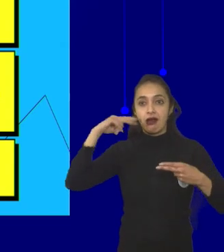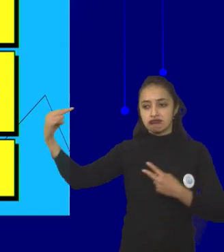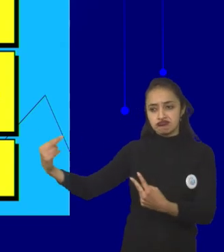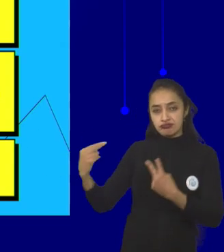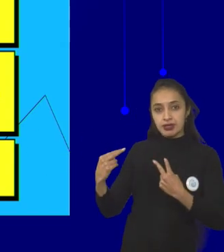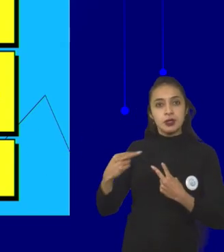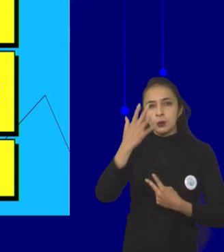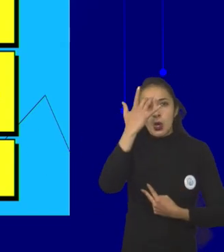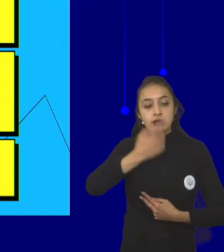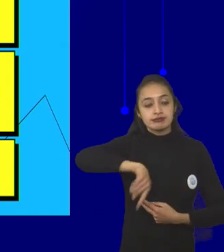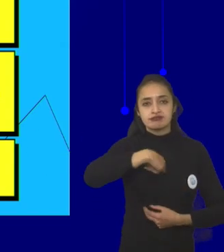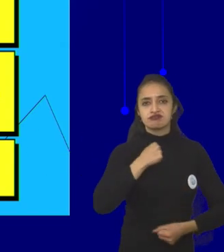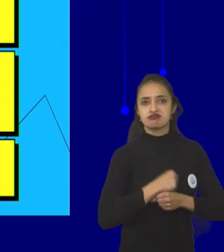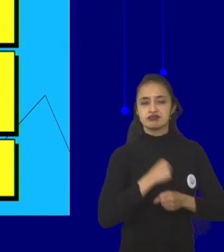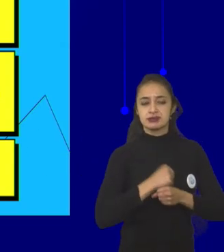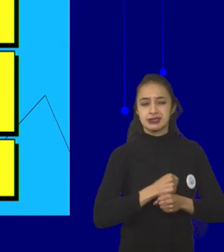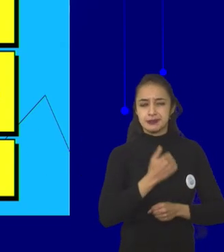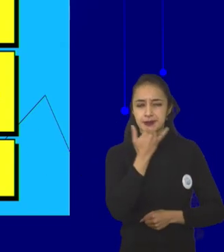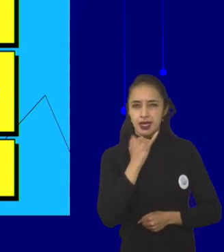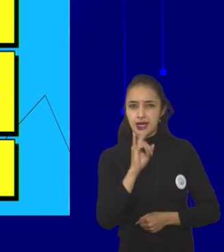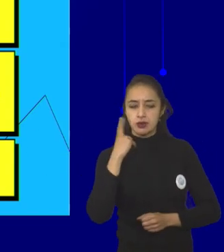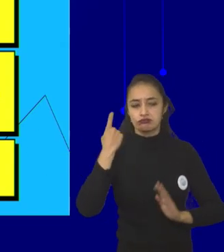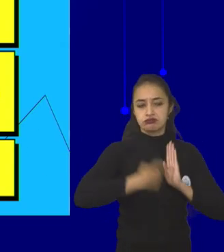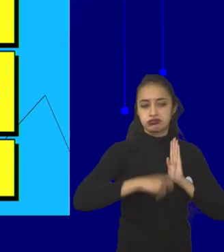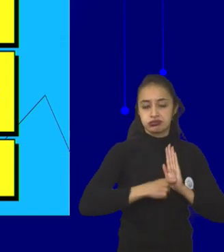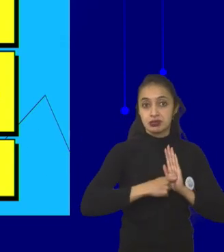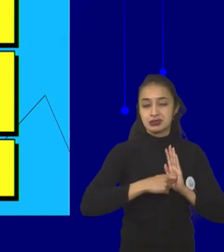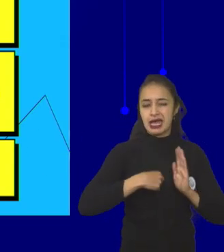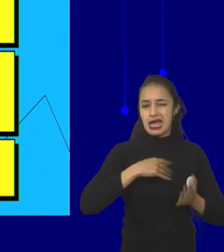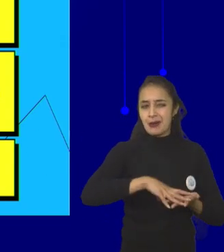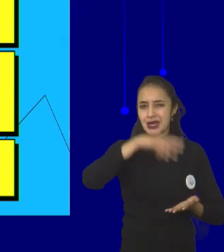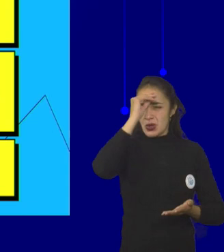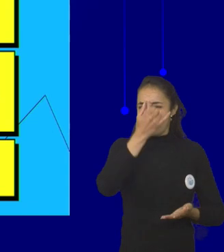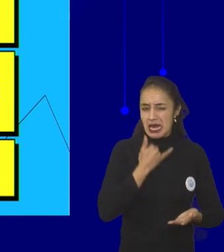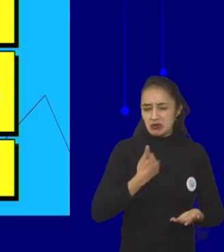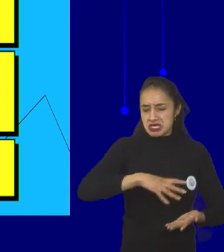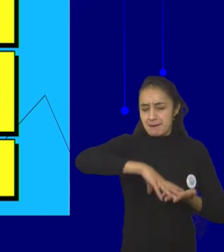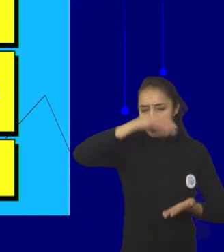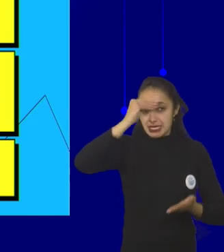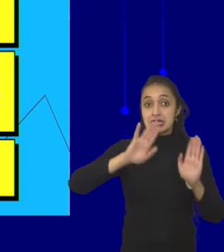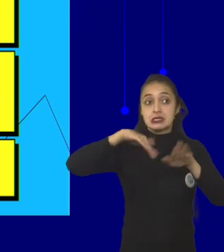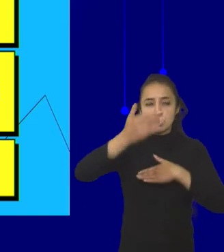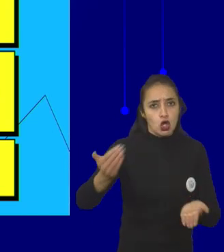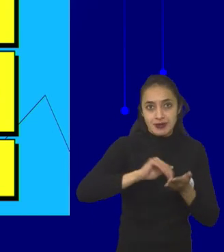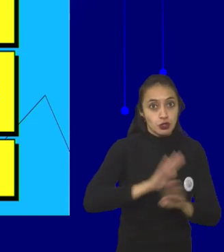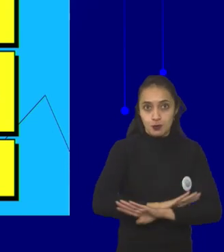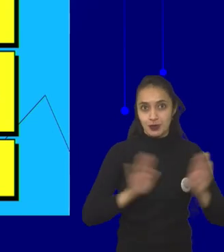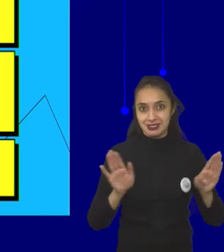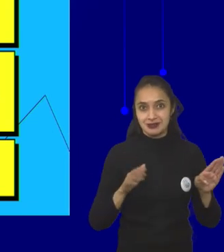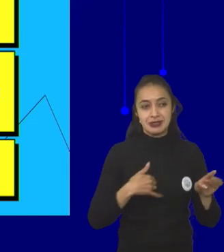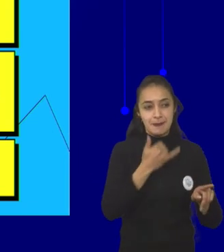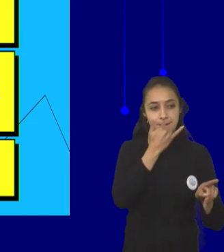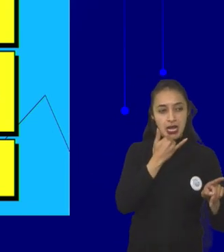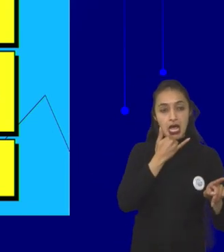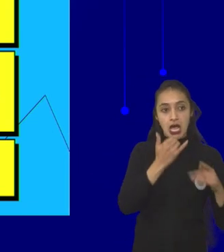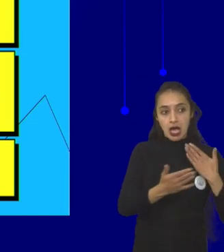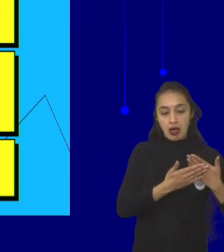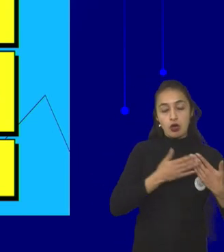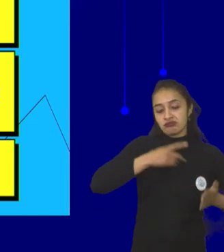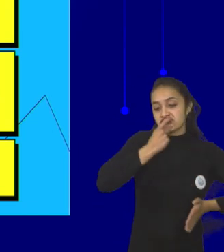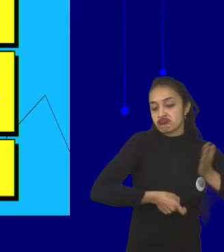trabajamos sobre acciones correctivas y lecciones aprendidas. ¿Sí? Entonces, hay un error, listo, acción